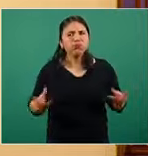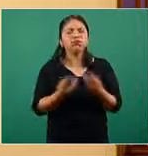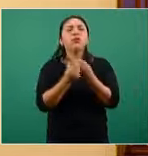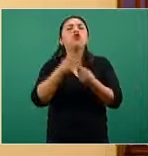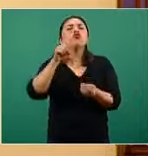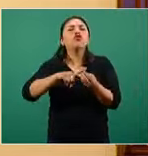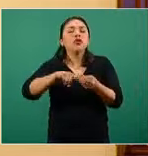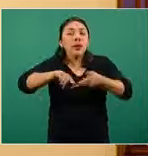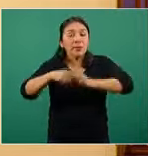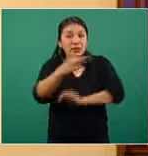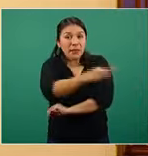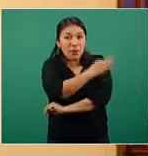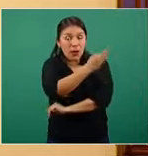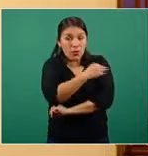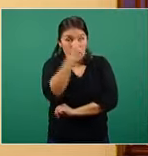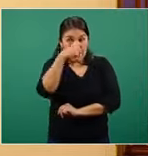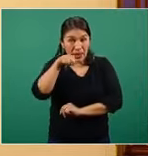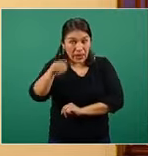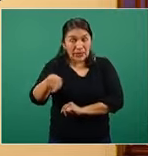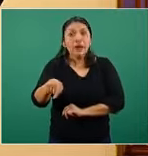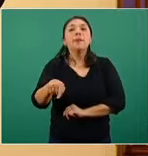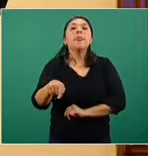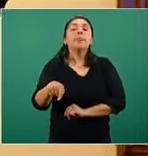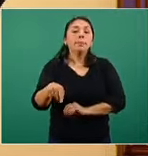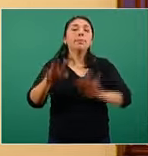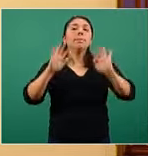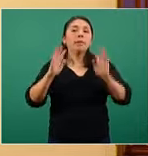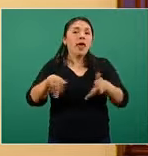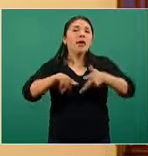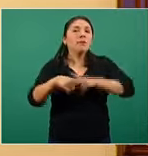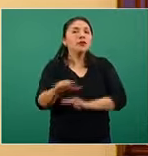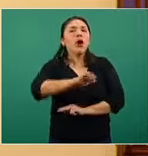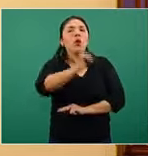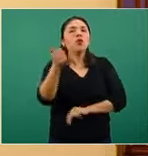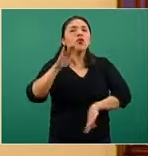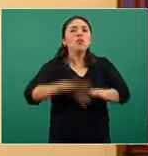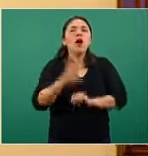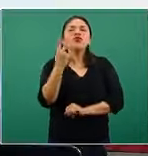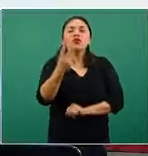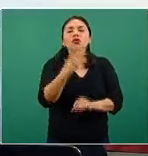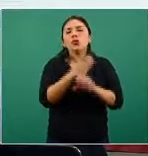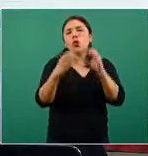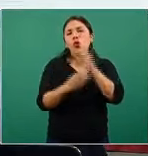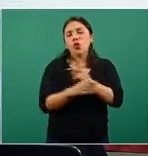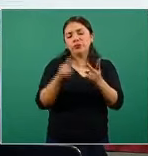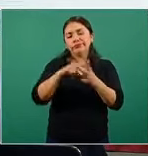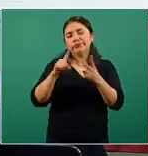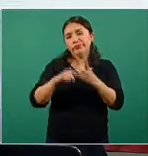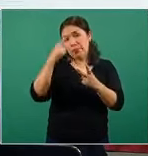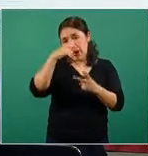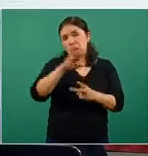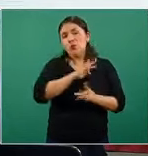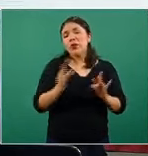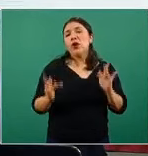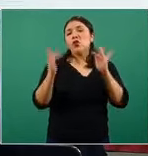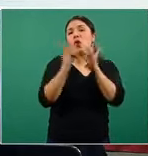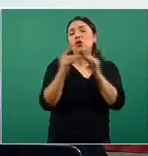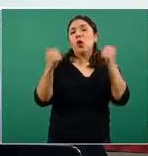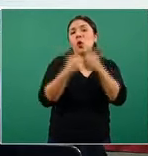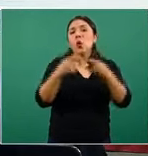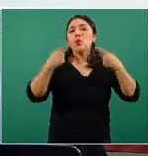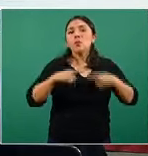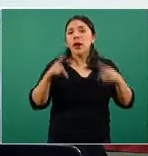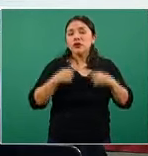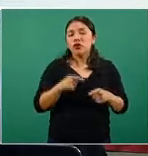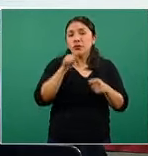iba a llevar a cabo la vacunación, entonces también entraron otros 2 elementos para poder contactar ya directamente